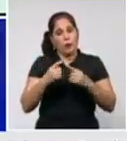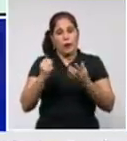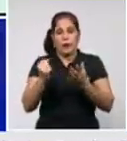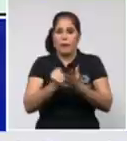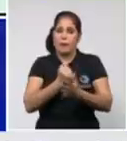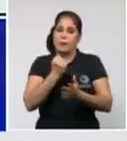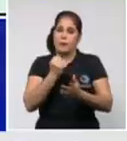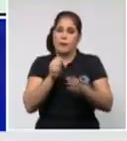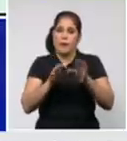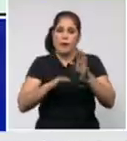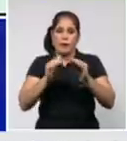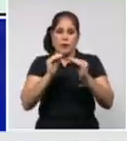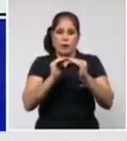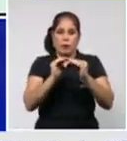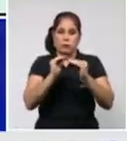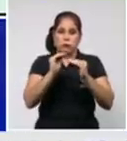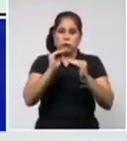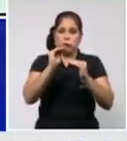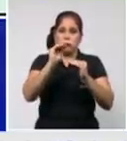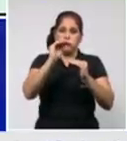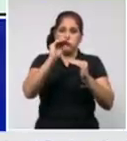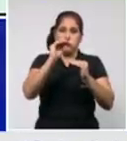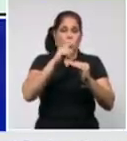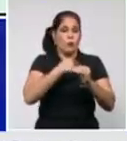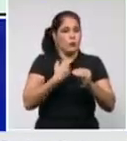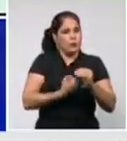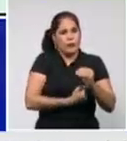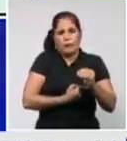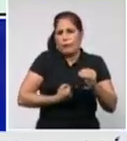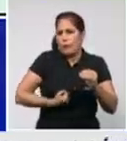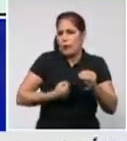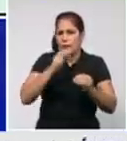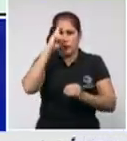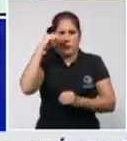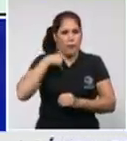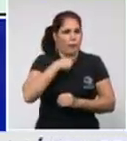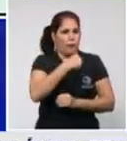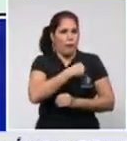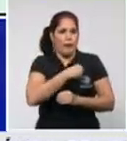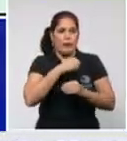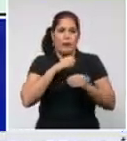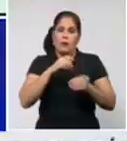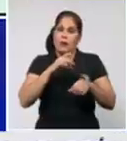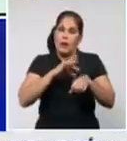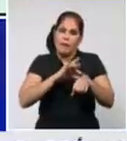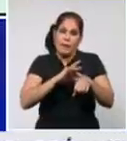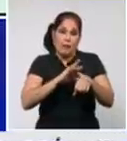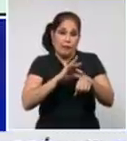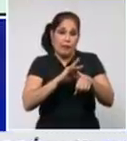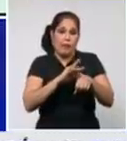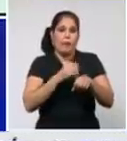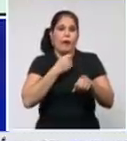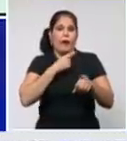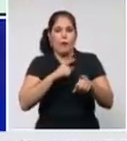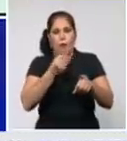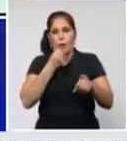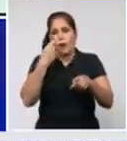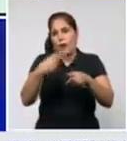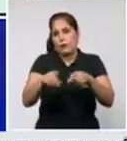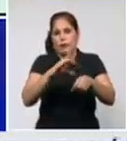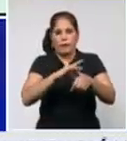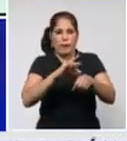cuando se incrementan por muchos esfuerzos, además en personas con determinadas características,